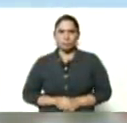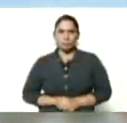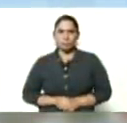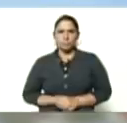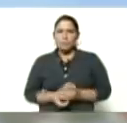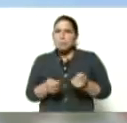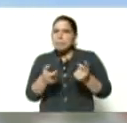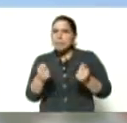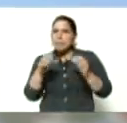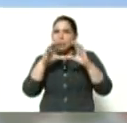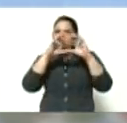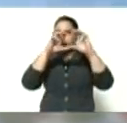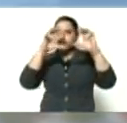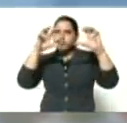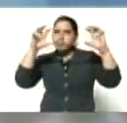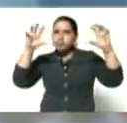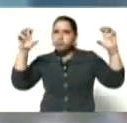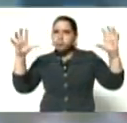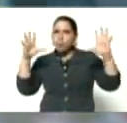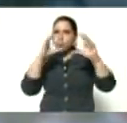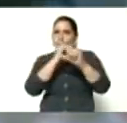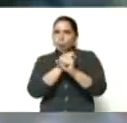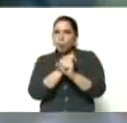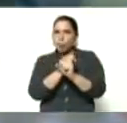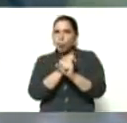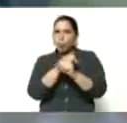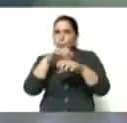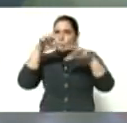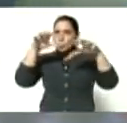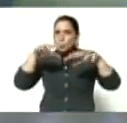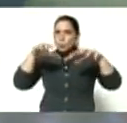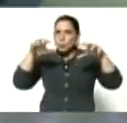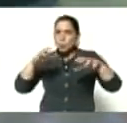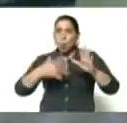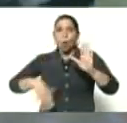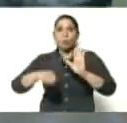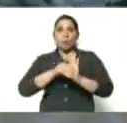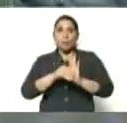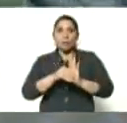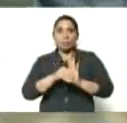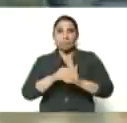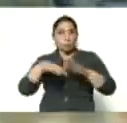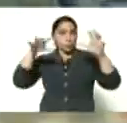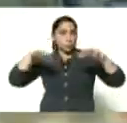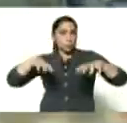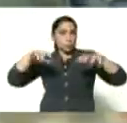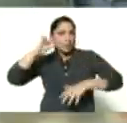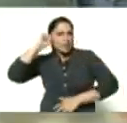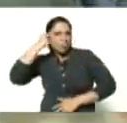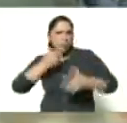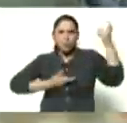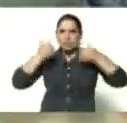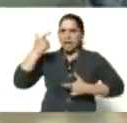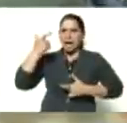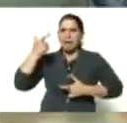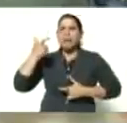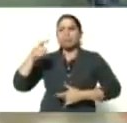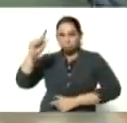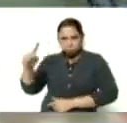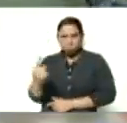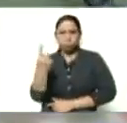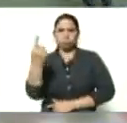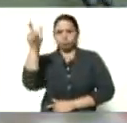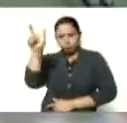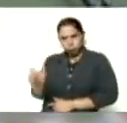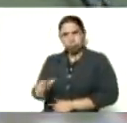pequeña nube y la lluvia otra vez. Y con la lluvia, el recuerdo de Chávez, la presencia de Chávez,